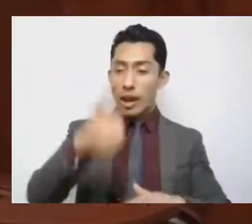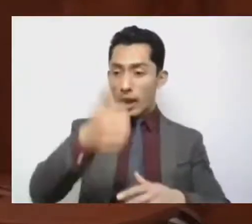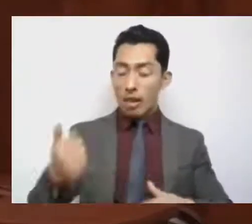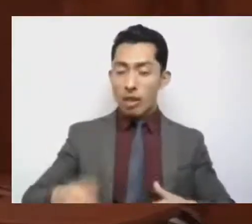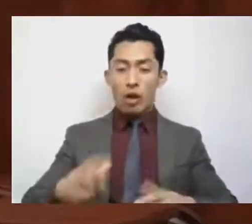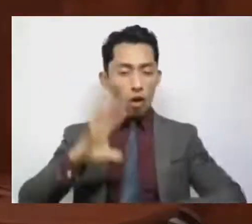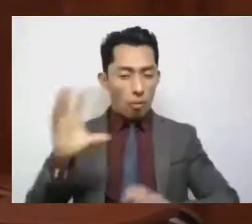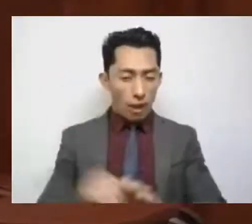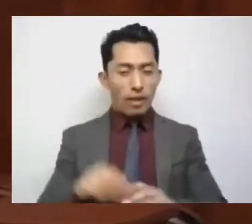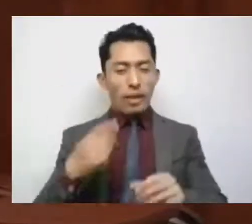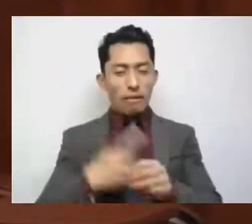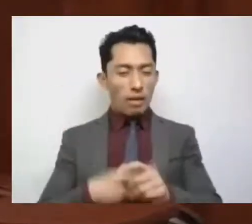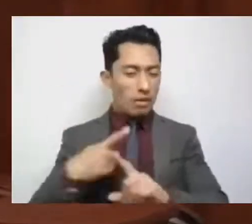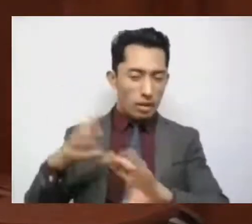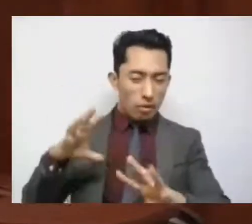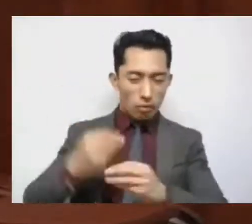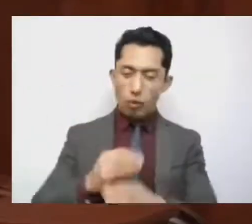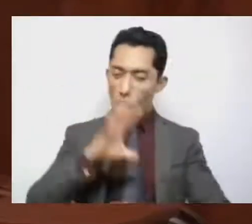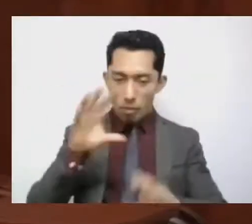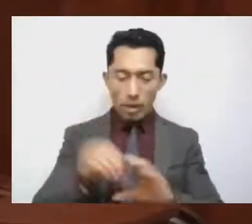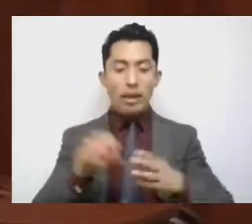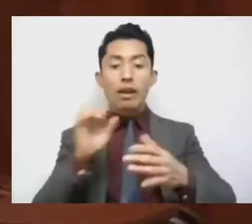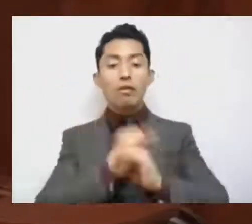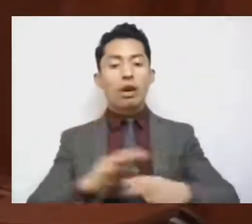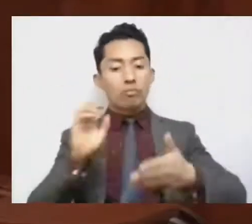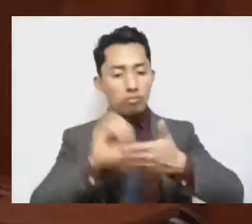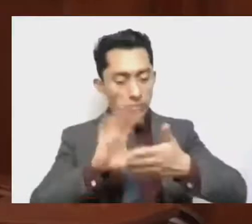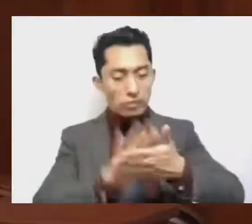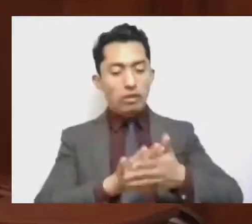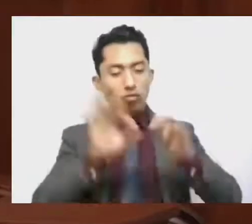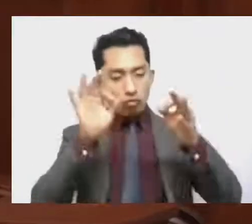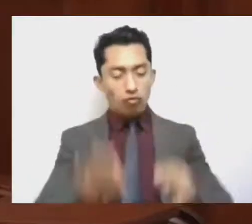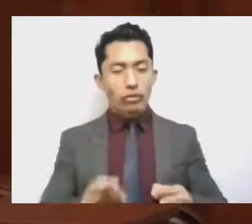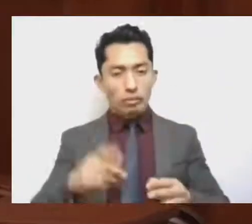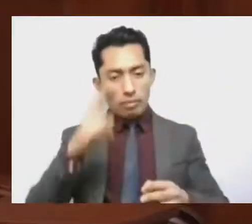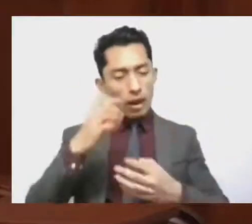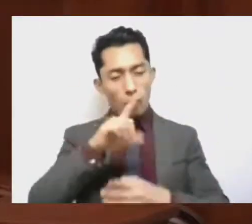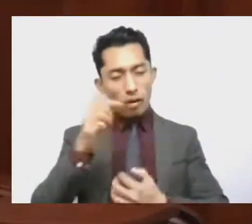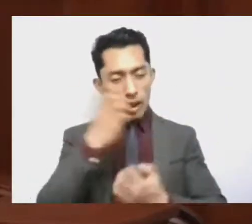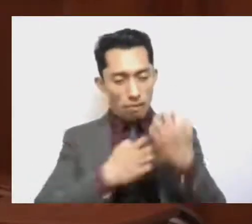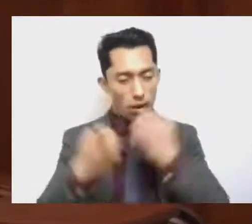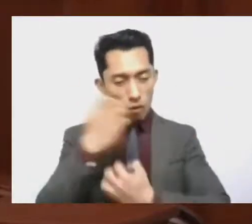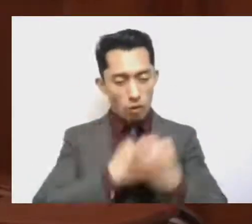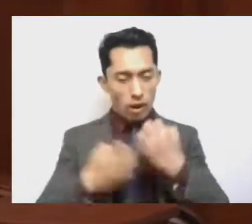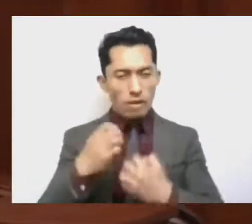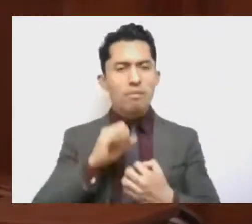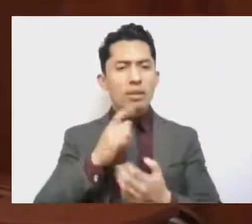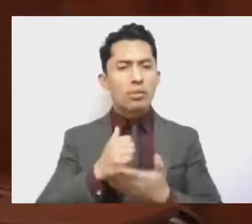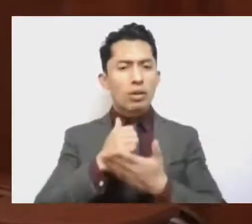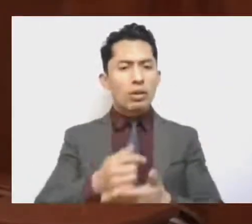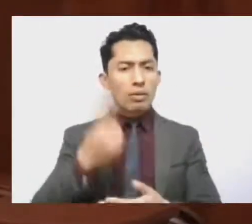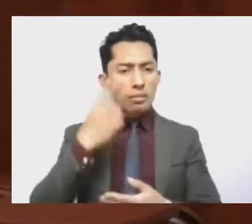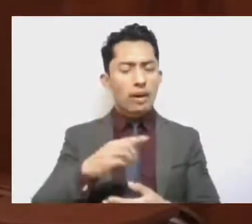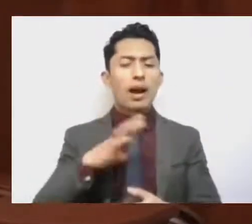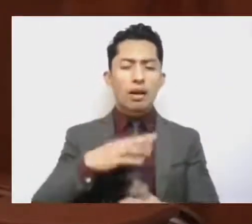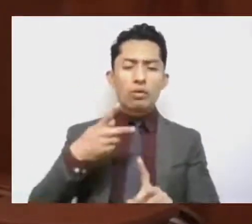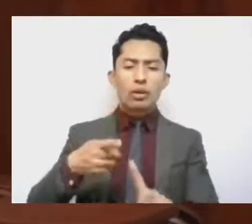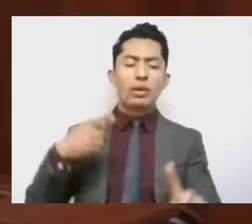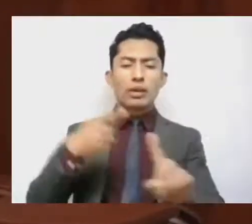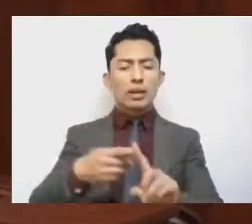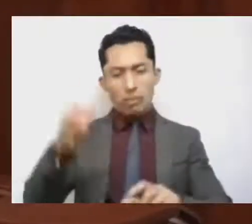otro tipo, con el fin de evaluar resultados específicos. Además, sirve para alcanzar propósitos